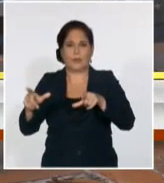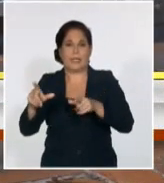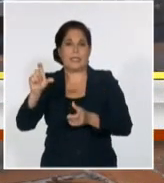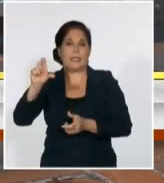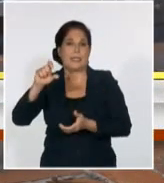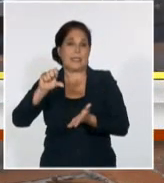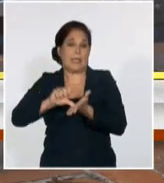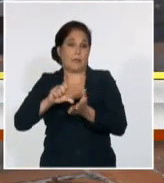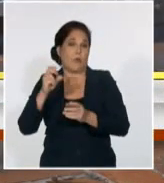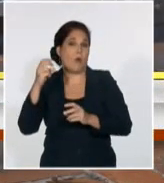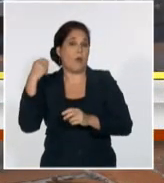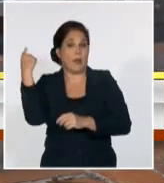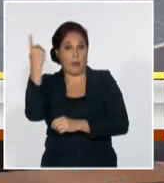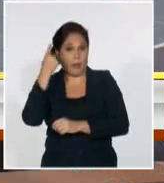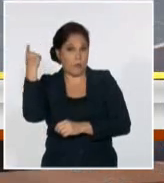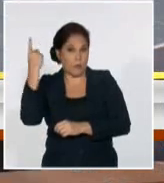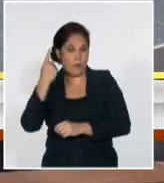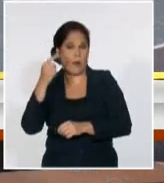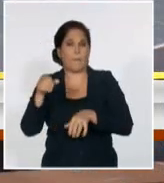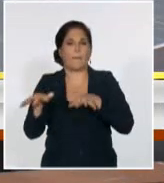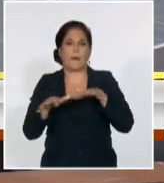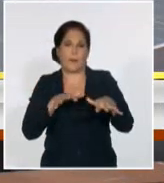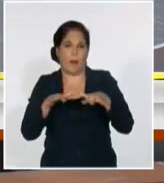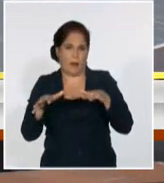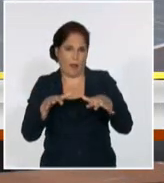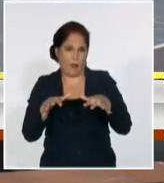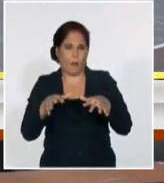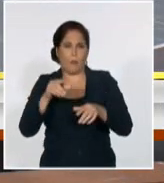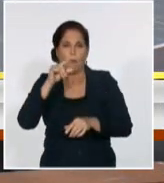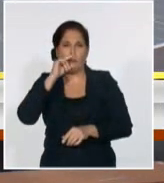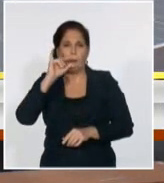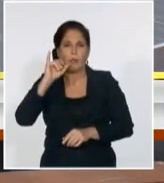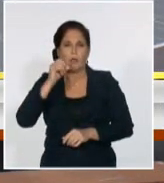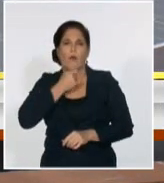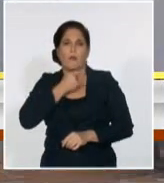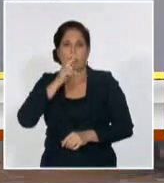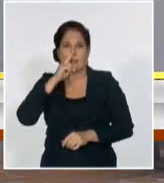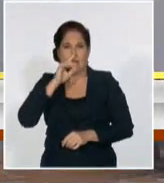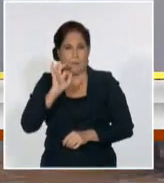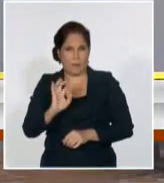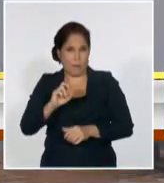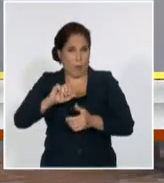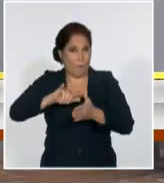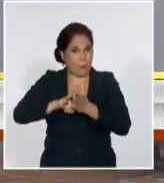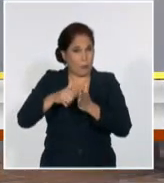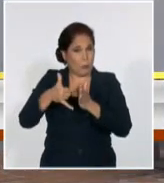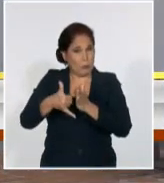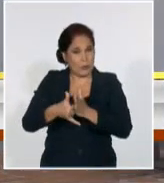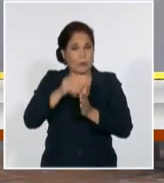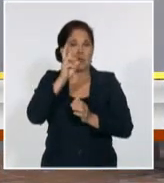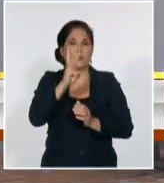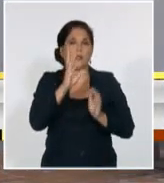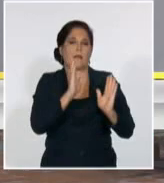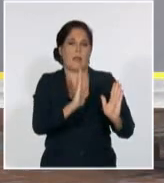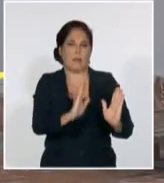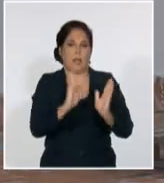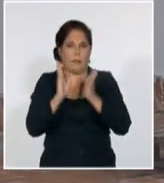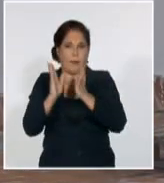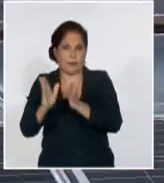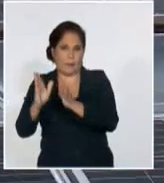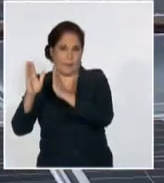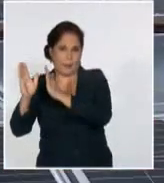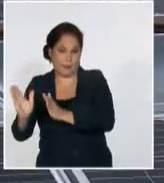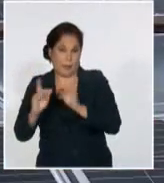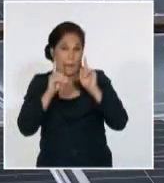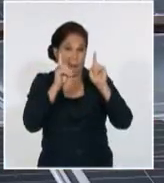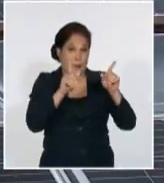de Biopreparados Biosen para el cambio de su matriz energética. El proyecto cuenta con tres etapas, donde está previsto el montaje de